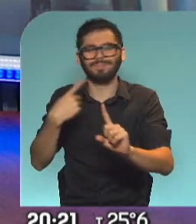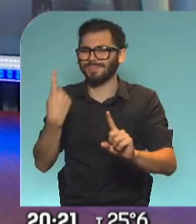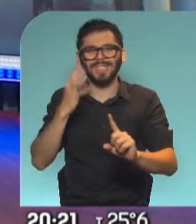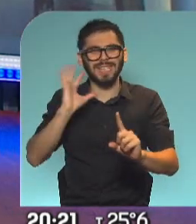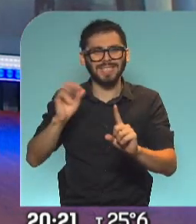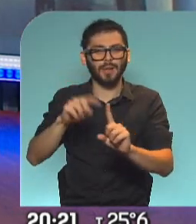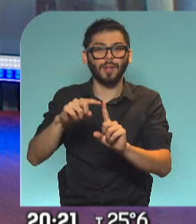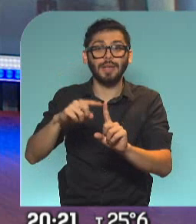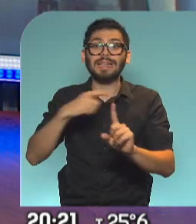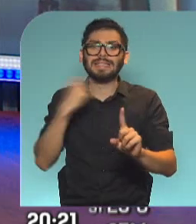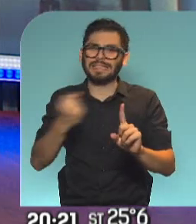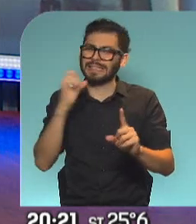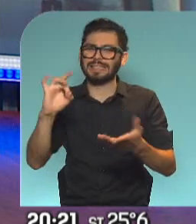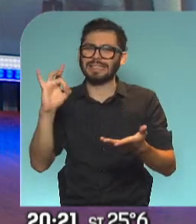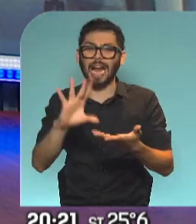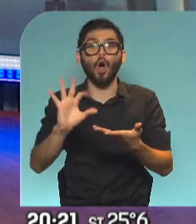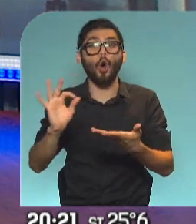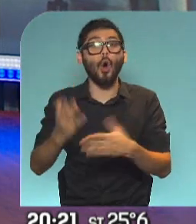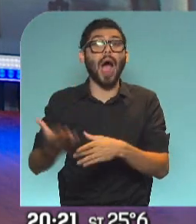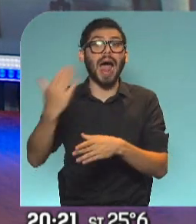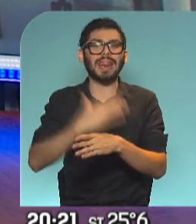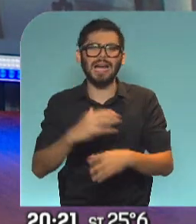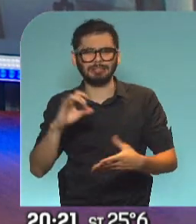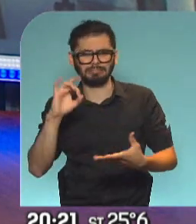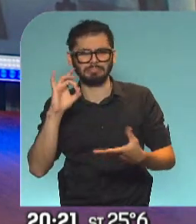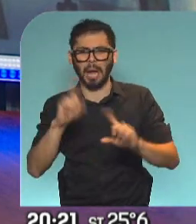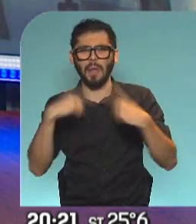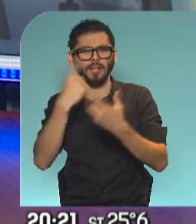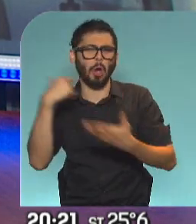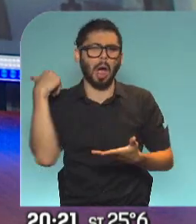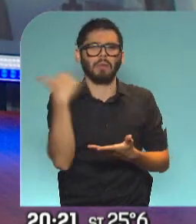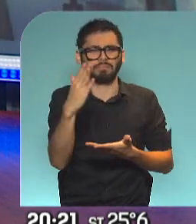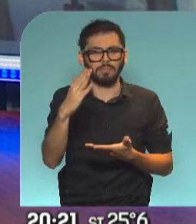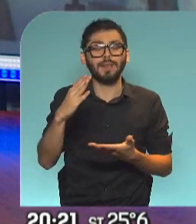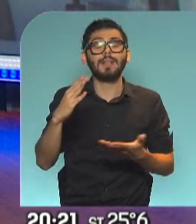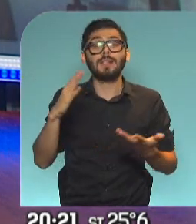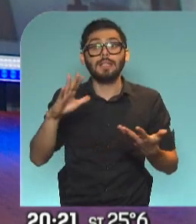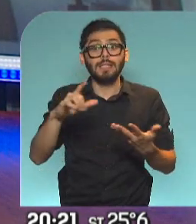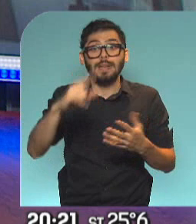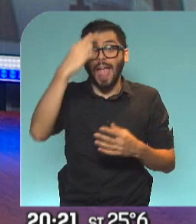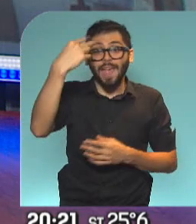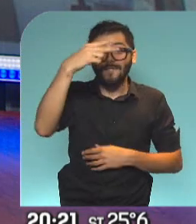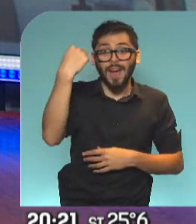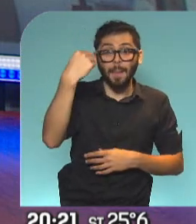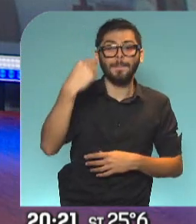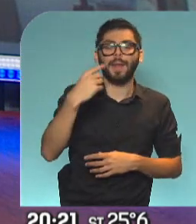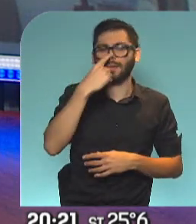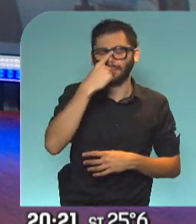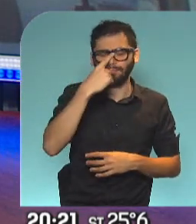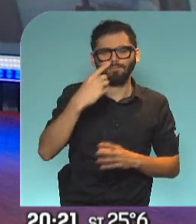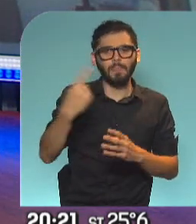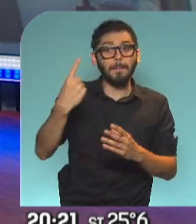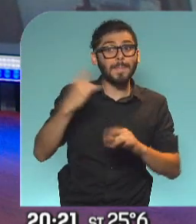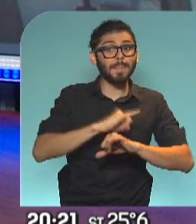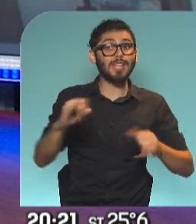la quería echar o que la había echado varias veces de su habitación. Esa enfermera que en un primer